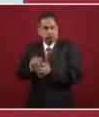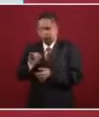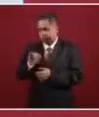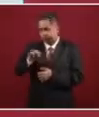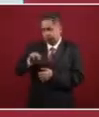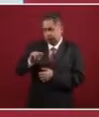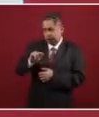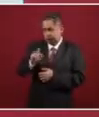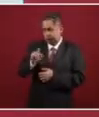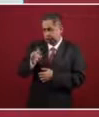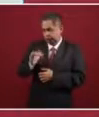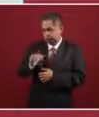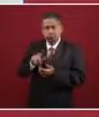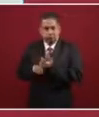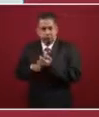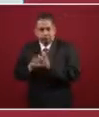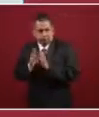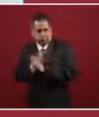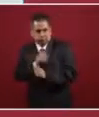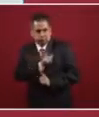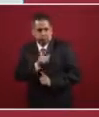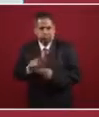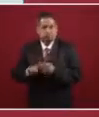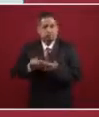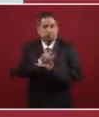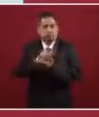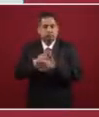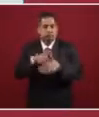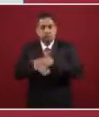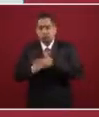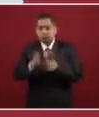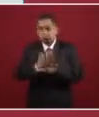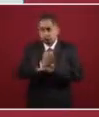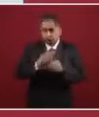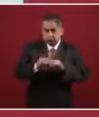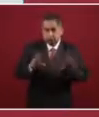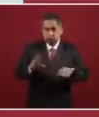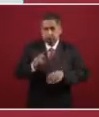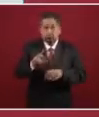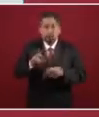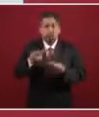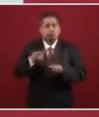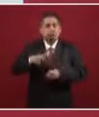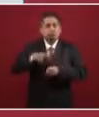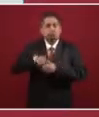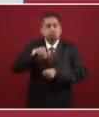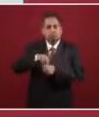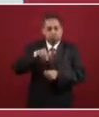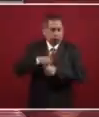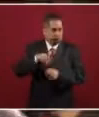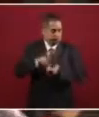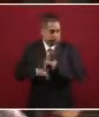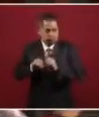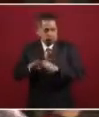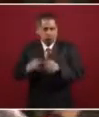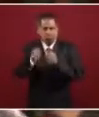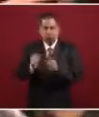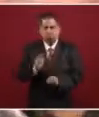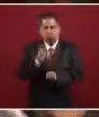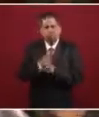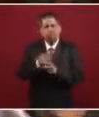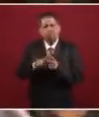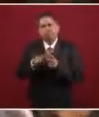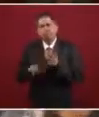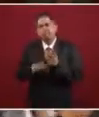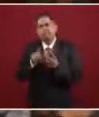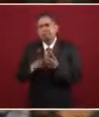del Ejército, también la Ley de Acceso a la Información y Protección de Datos Personales, porque puede ser un tema de seguridad nacional, y